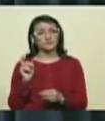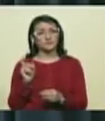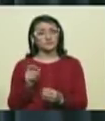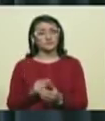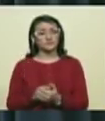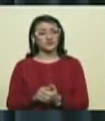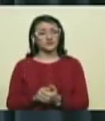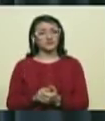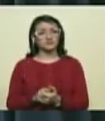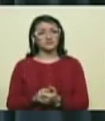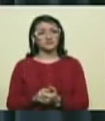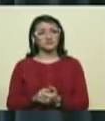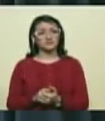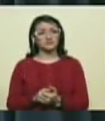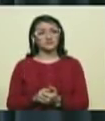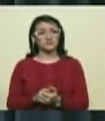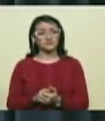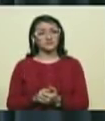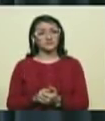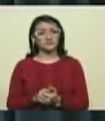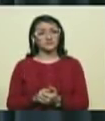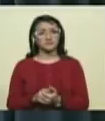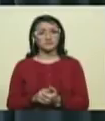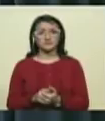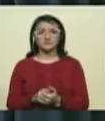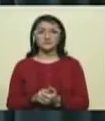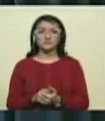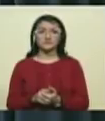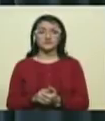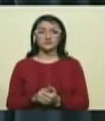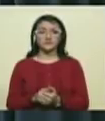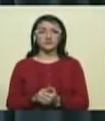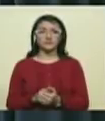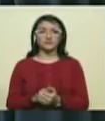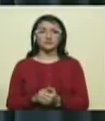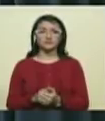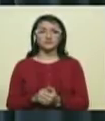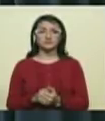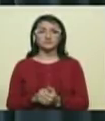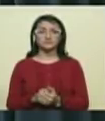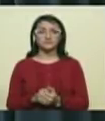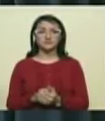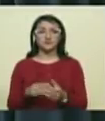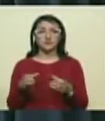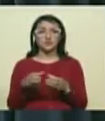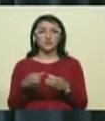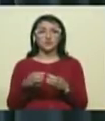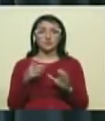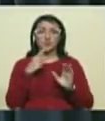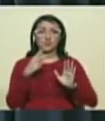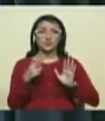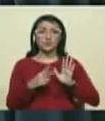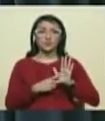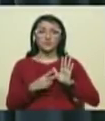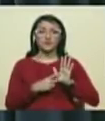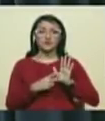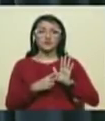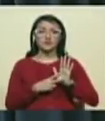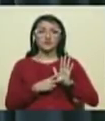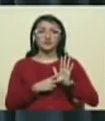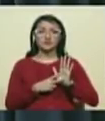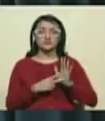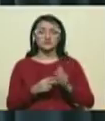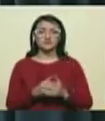que es la Organización de Estados Americanos. No sé si valga la pena, pero bueno, como ejercicio de verdad,